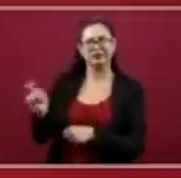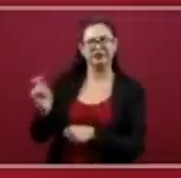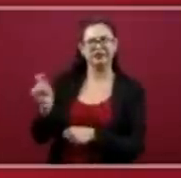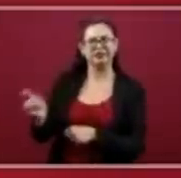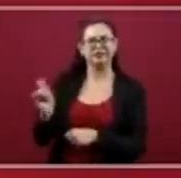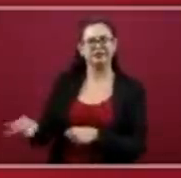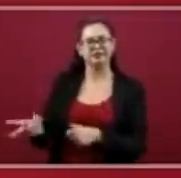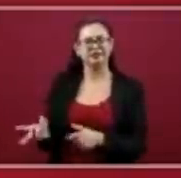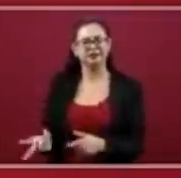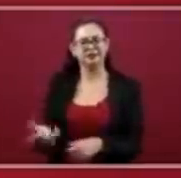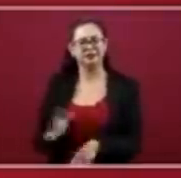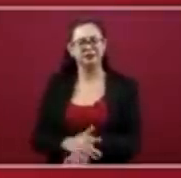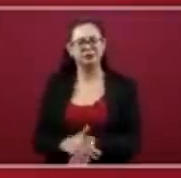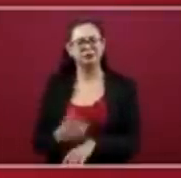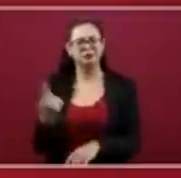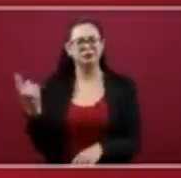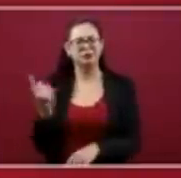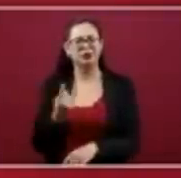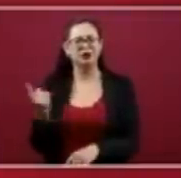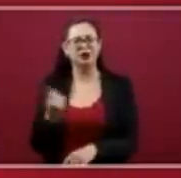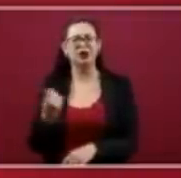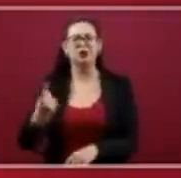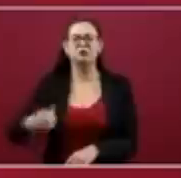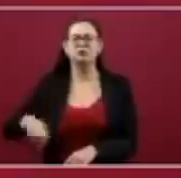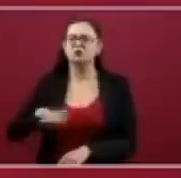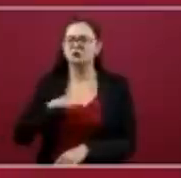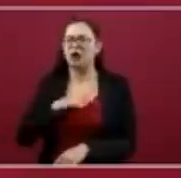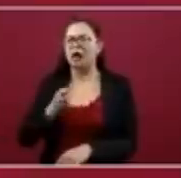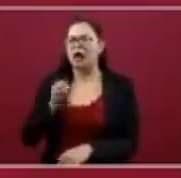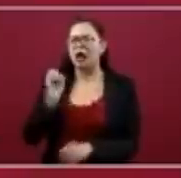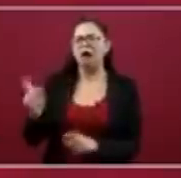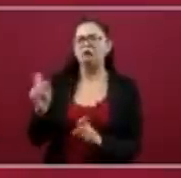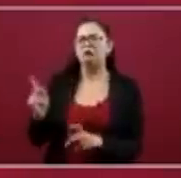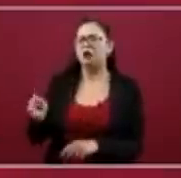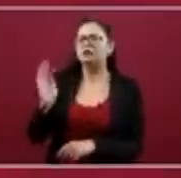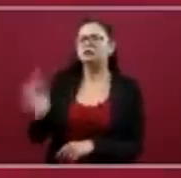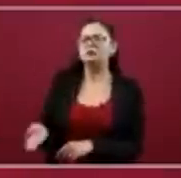porque si nos quedamos callados,